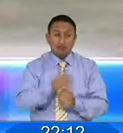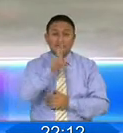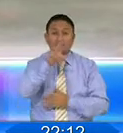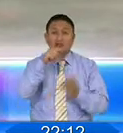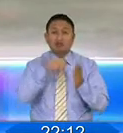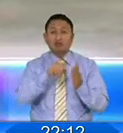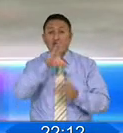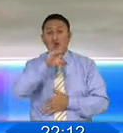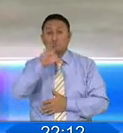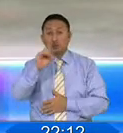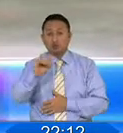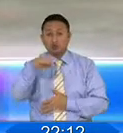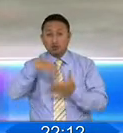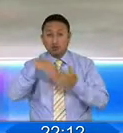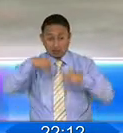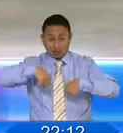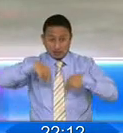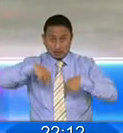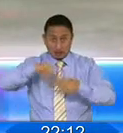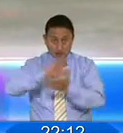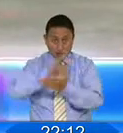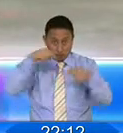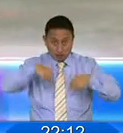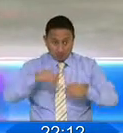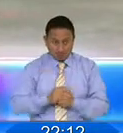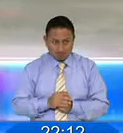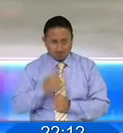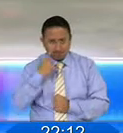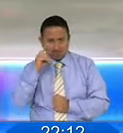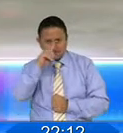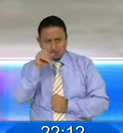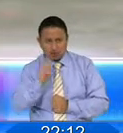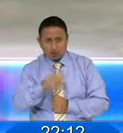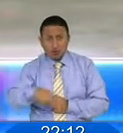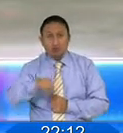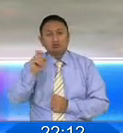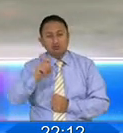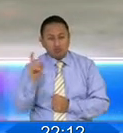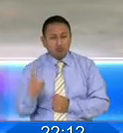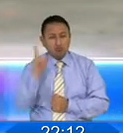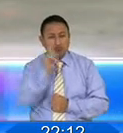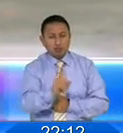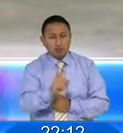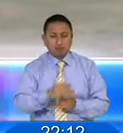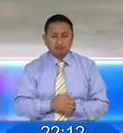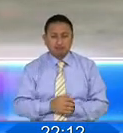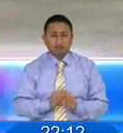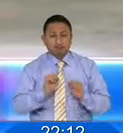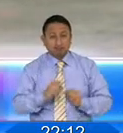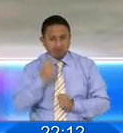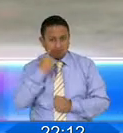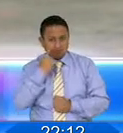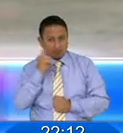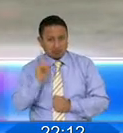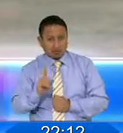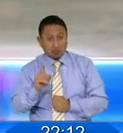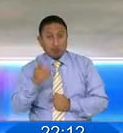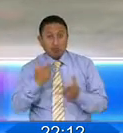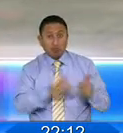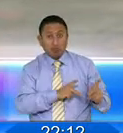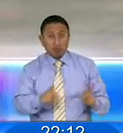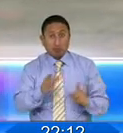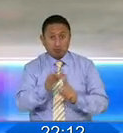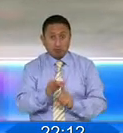estudiantes en esta institución vimos que demandaba necesidad de retorno tomamos en cuenta nuestro plan piloto